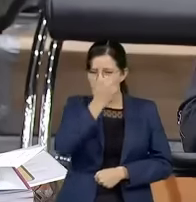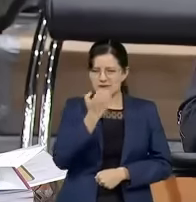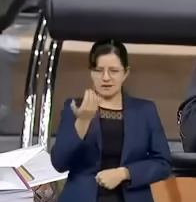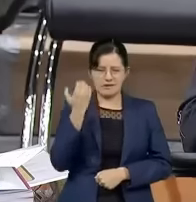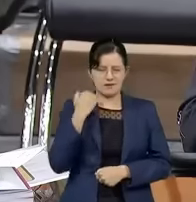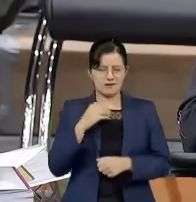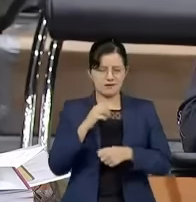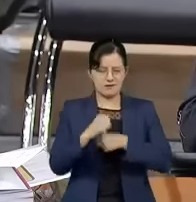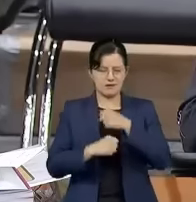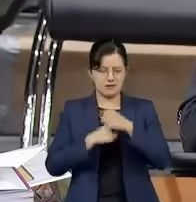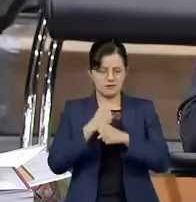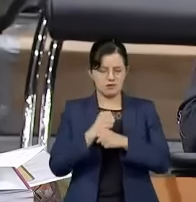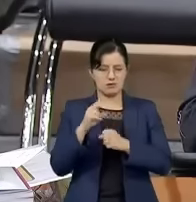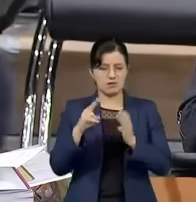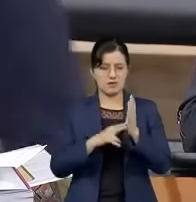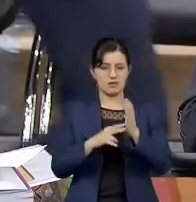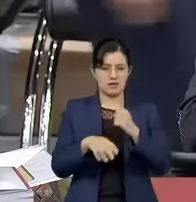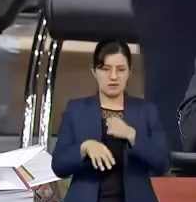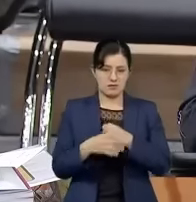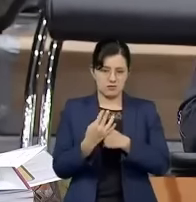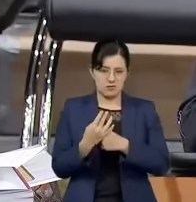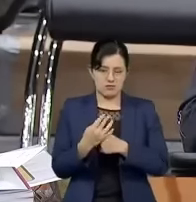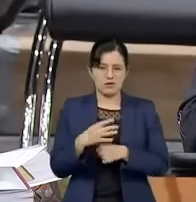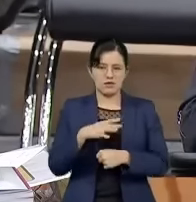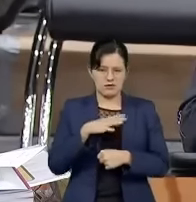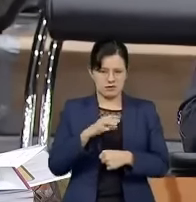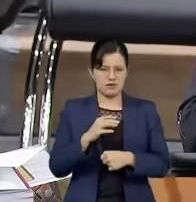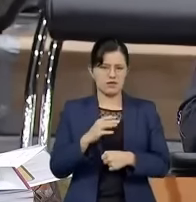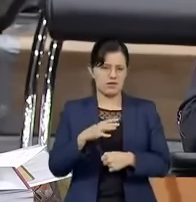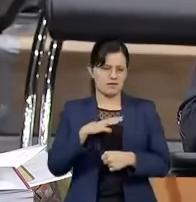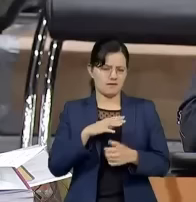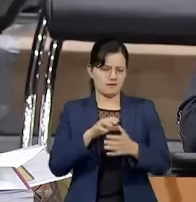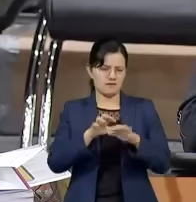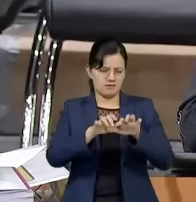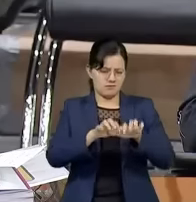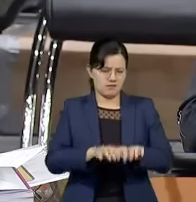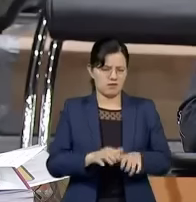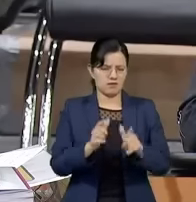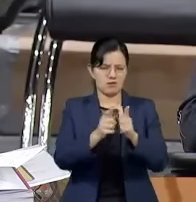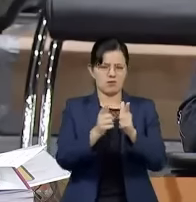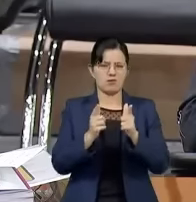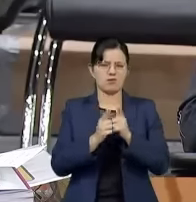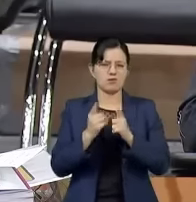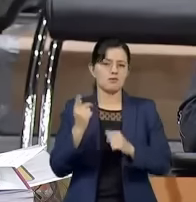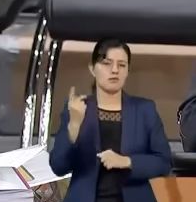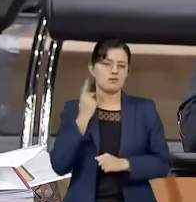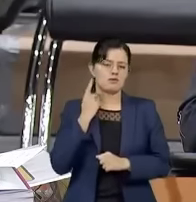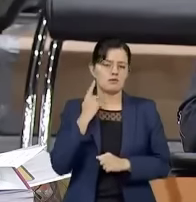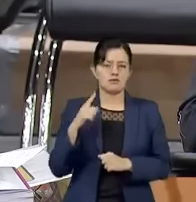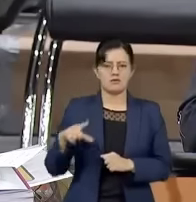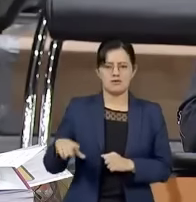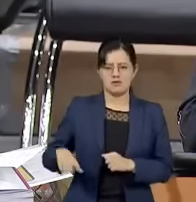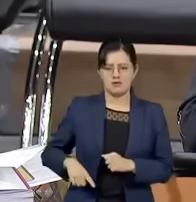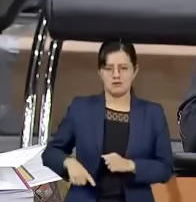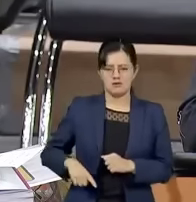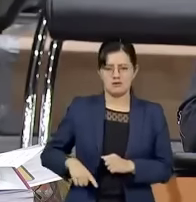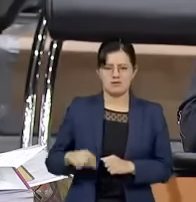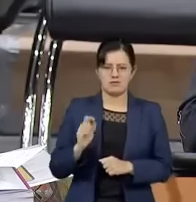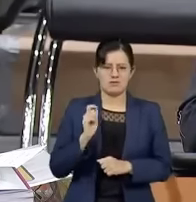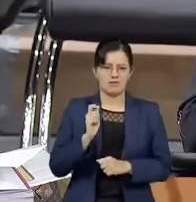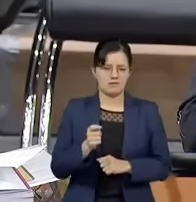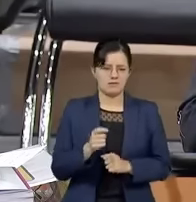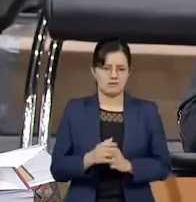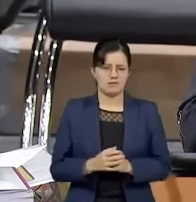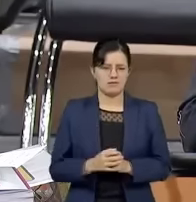de 2014 de hecho lo teníamos en los borradores de los partidos políticos y el gobierno era la chequera